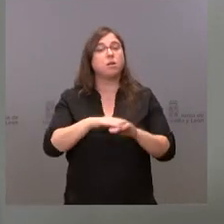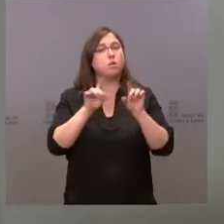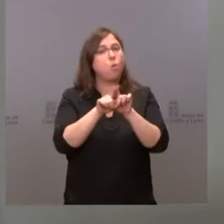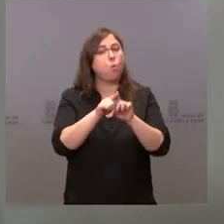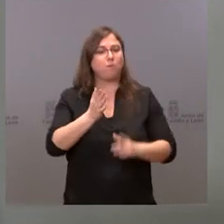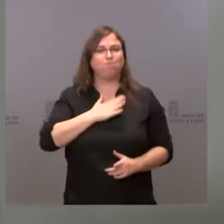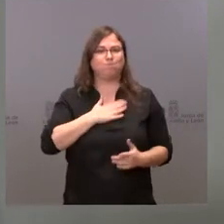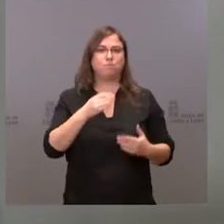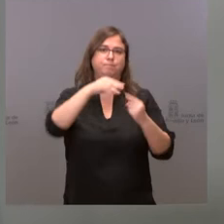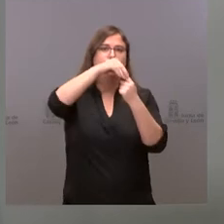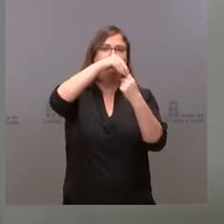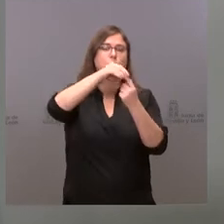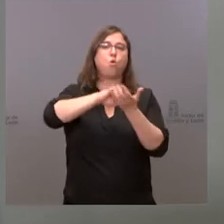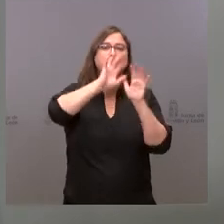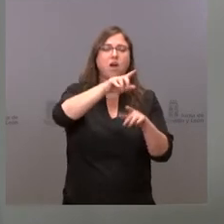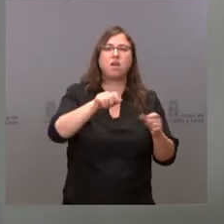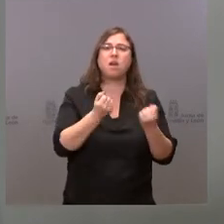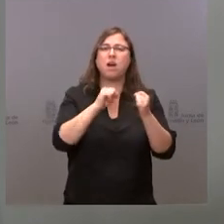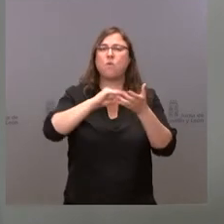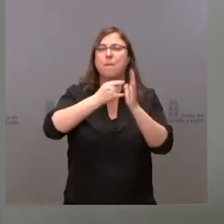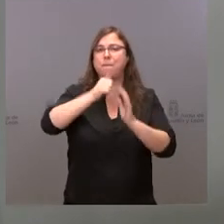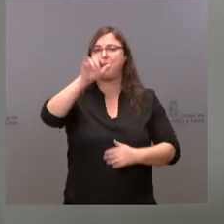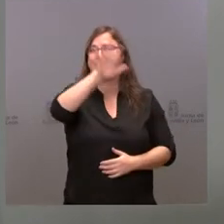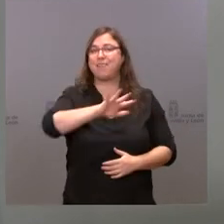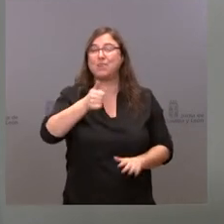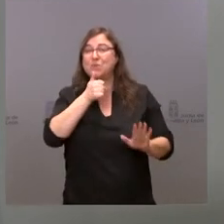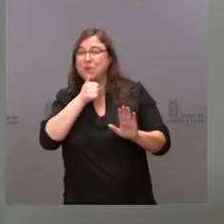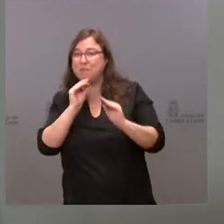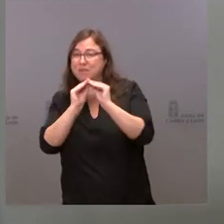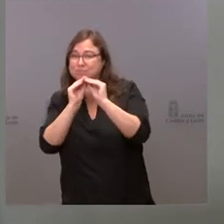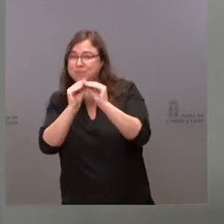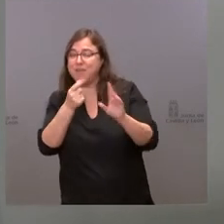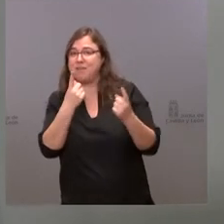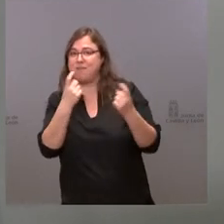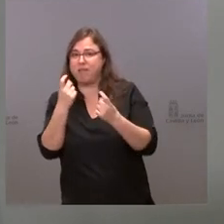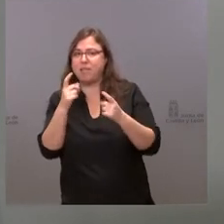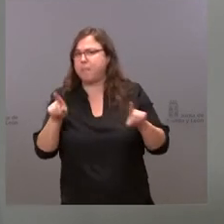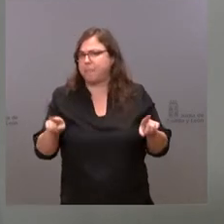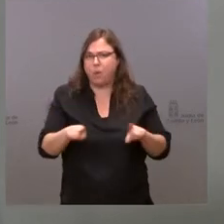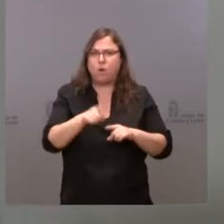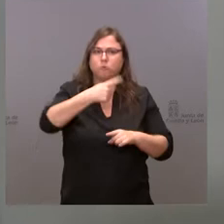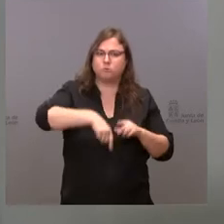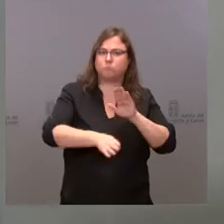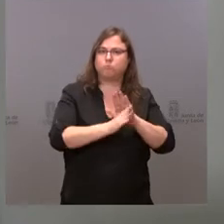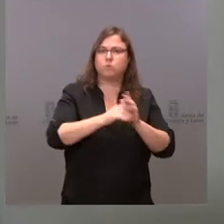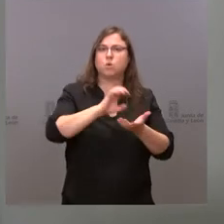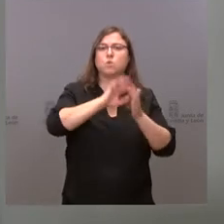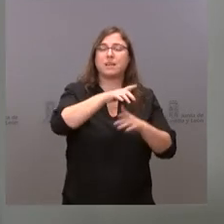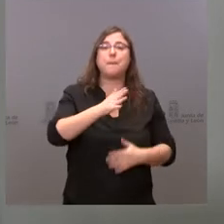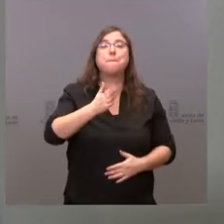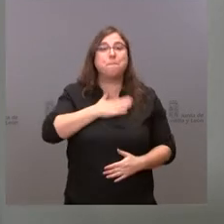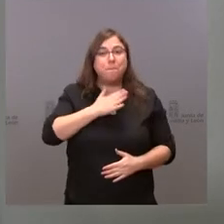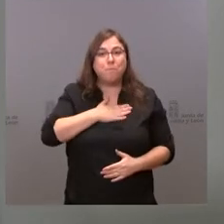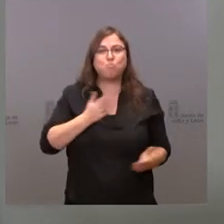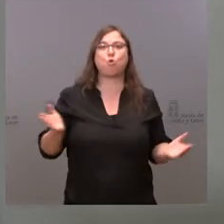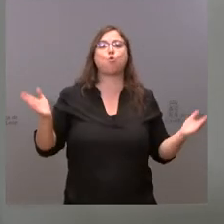junta independientemente de que el plan nacional todavía no las haya elaborado y por tanto no dispongamos de un ámbito propio de ese